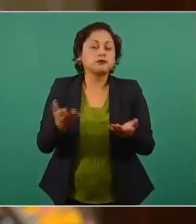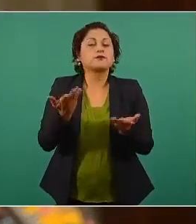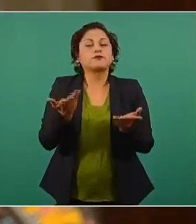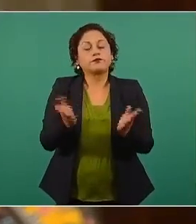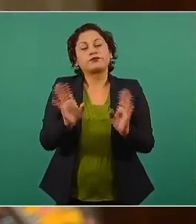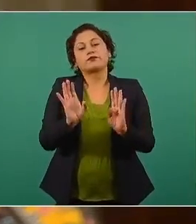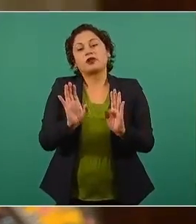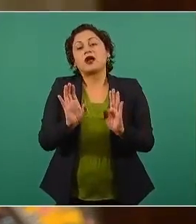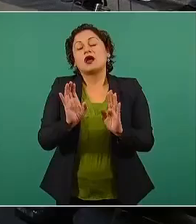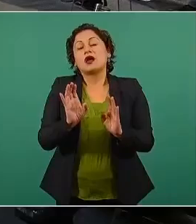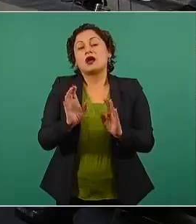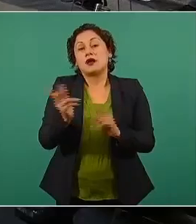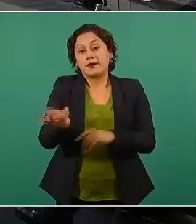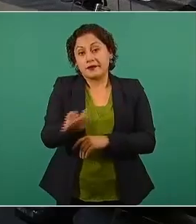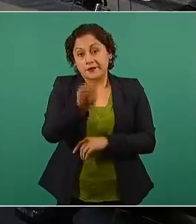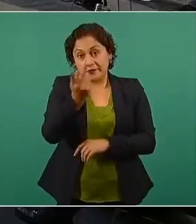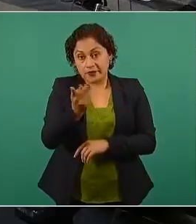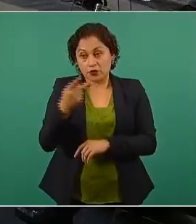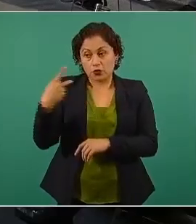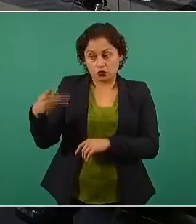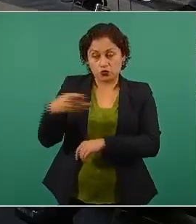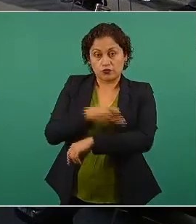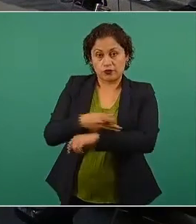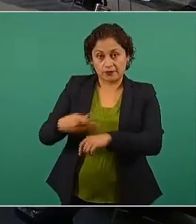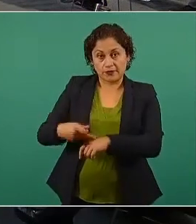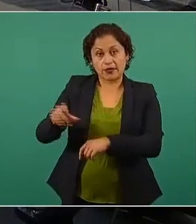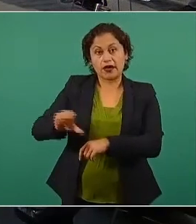de la otra que está fuera de la Sedena,